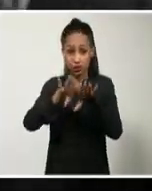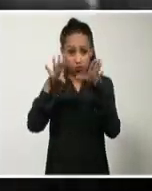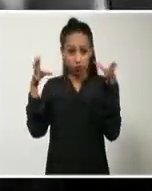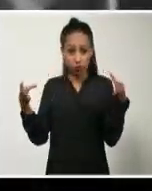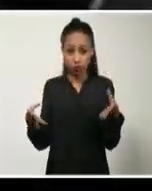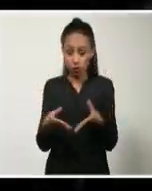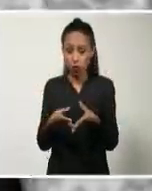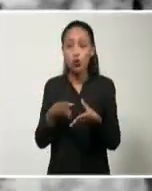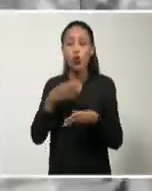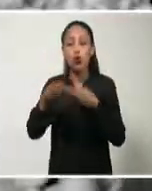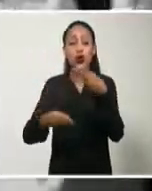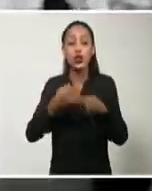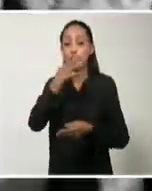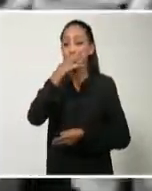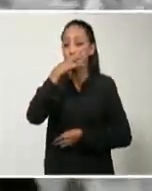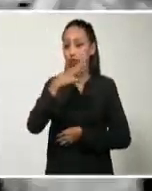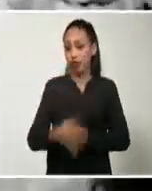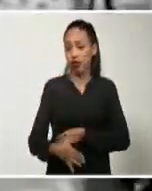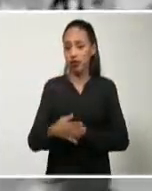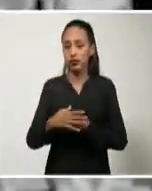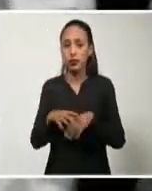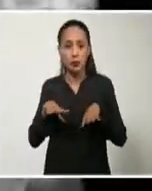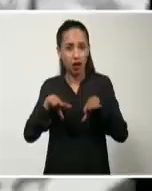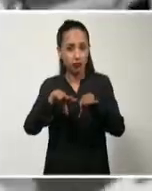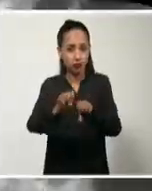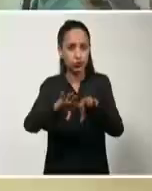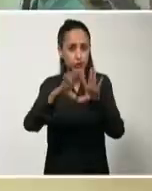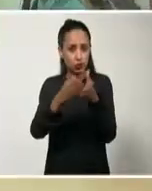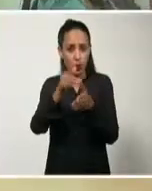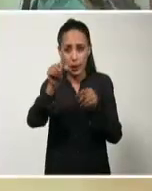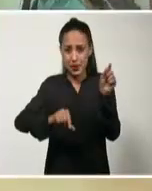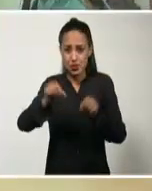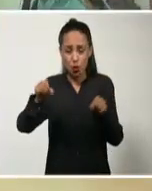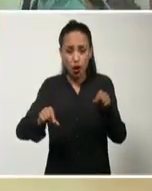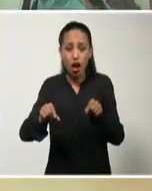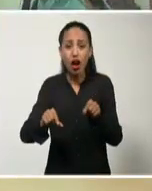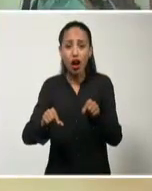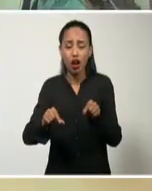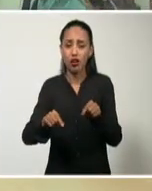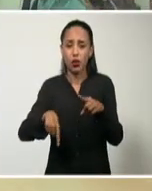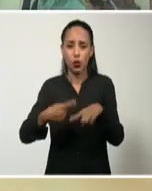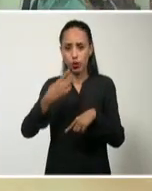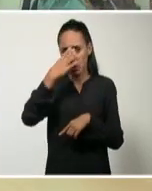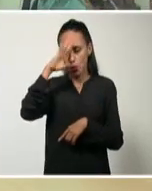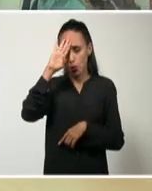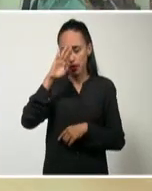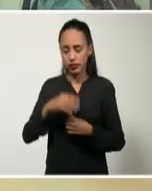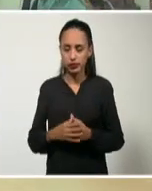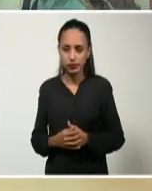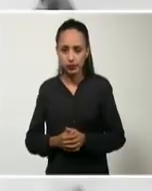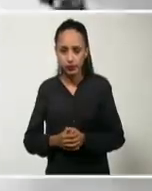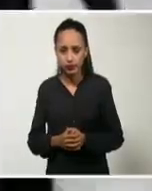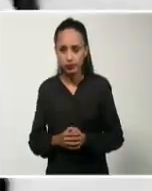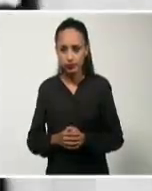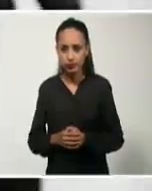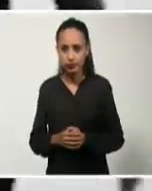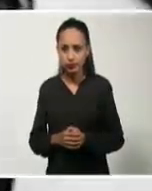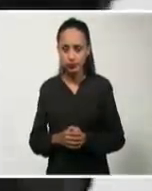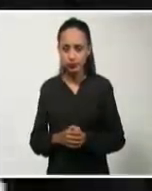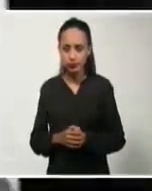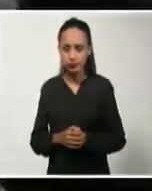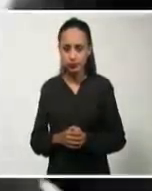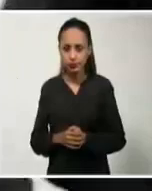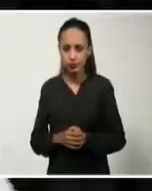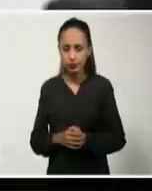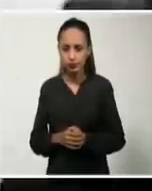de Fidel para intentar capturar a todos los invasores. Nos lleva un muelle de cemento que hay ahí en Playa Girón. Había